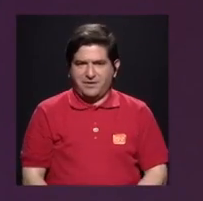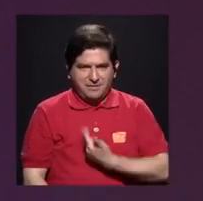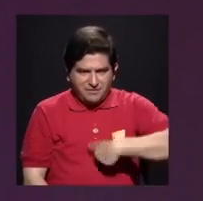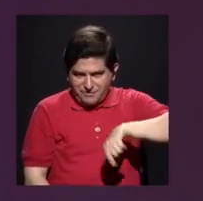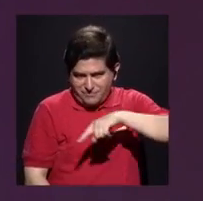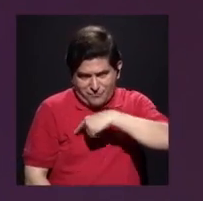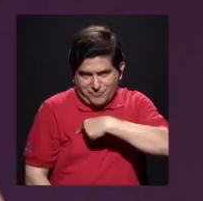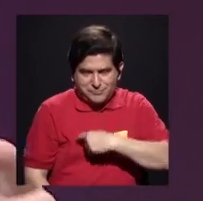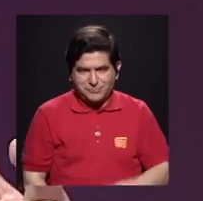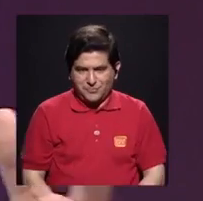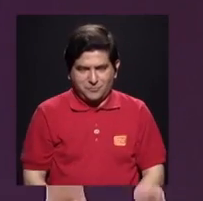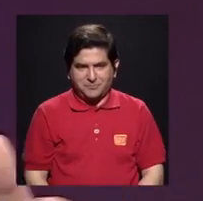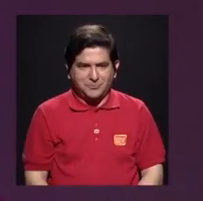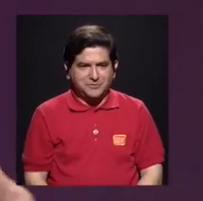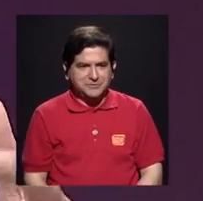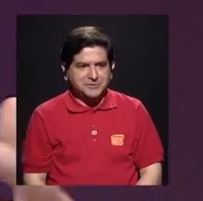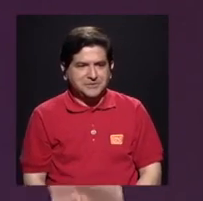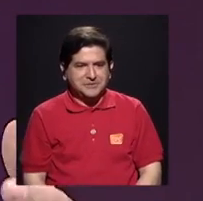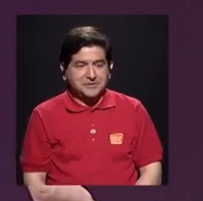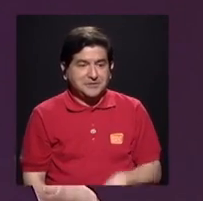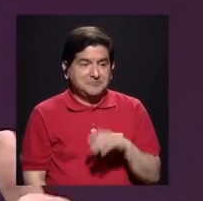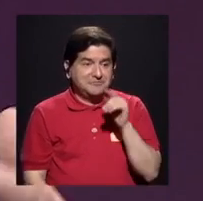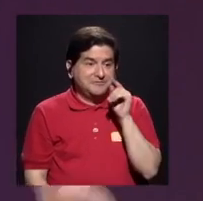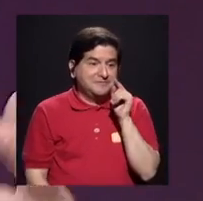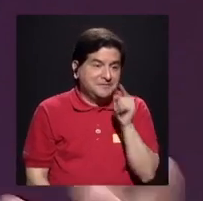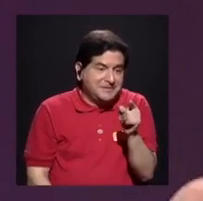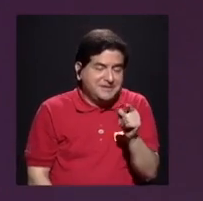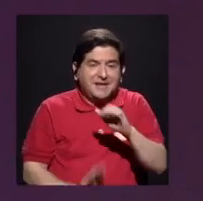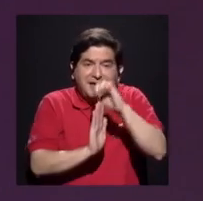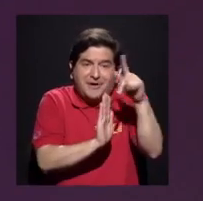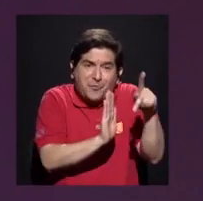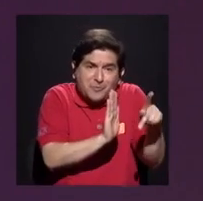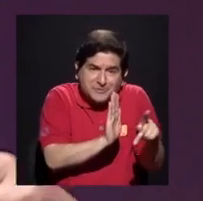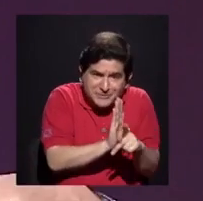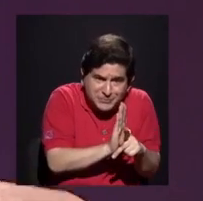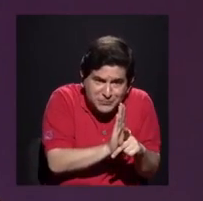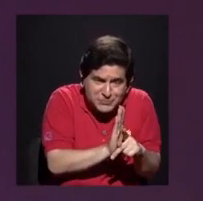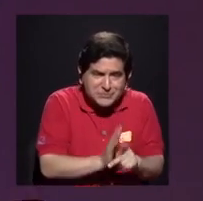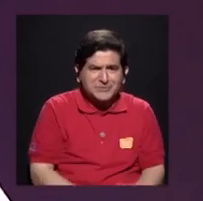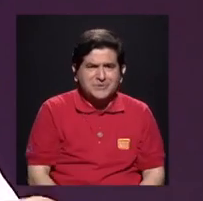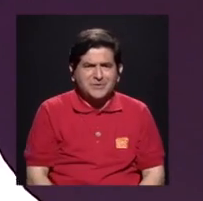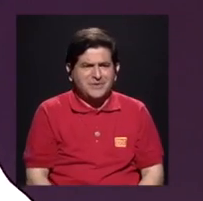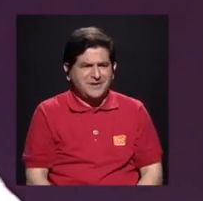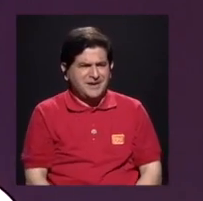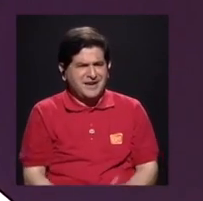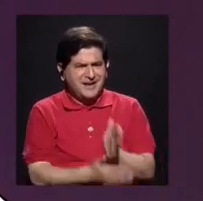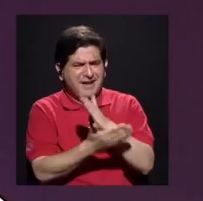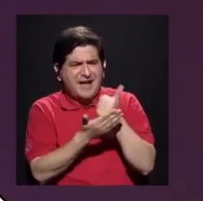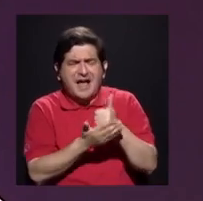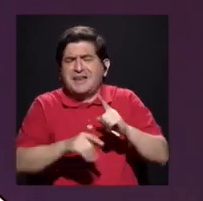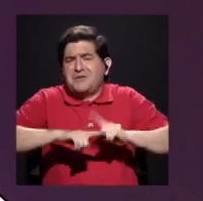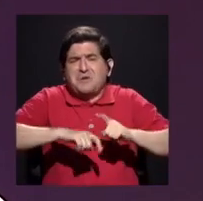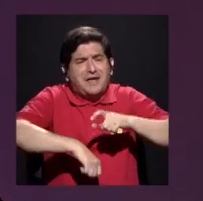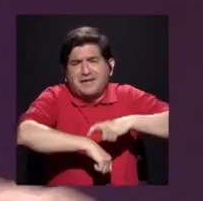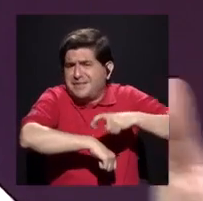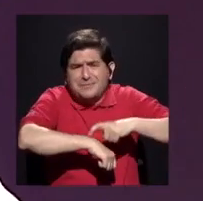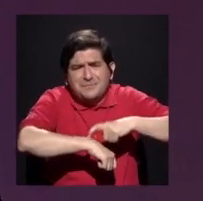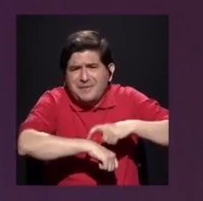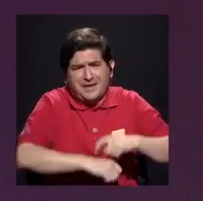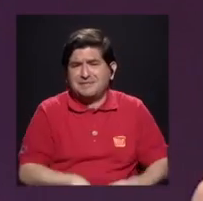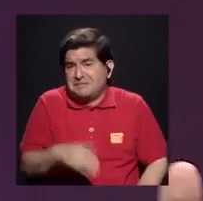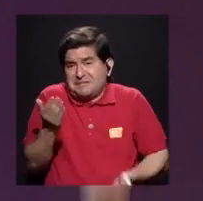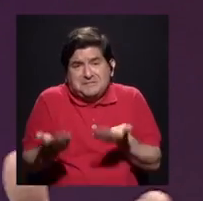de la de la constitucionalidad una cuestión circunstancial y